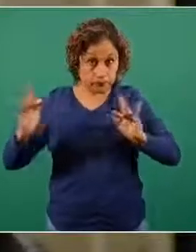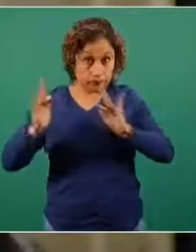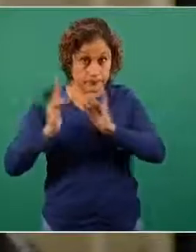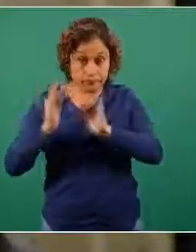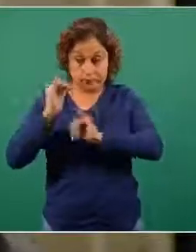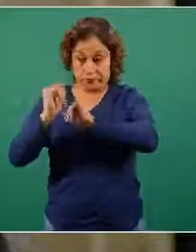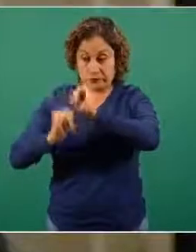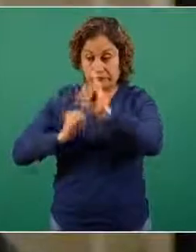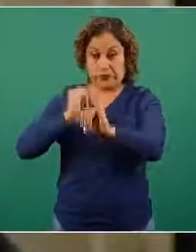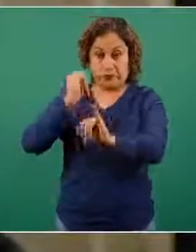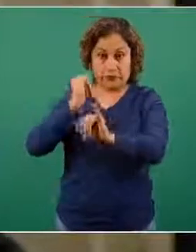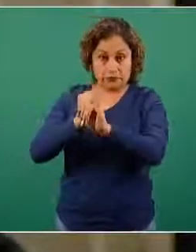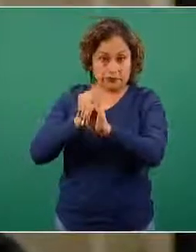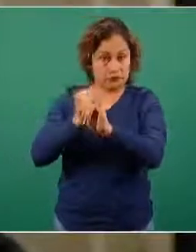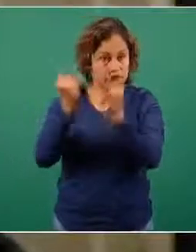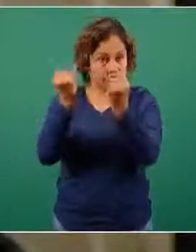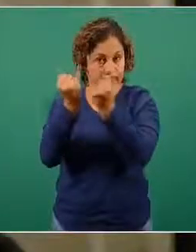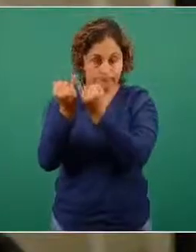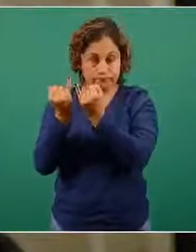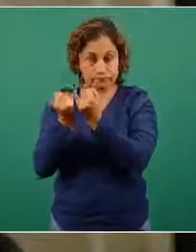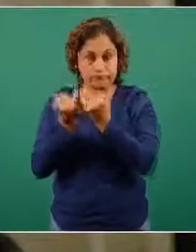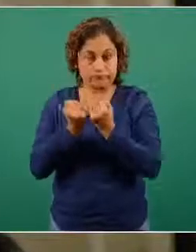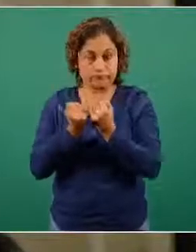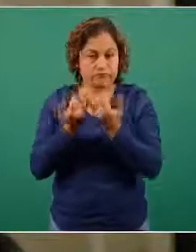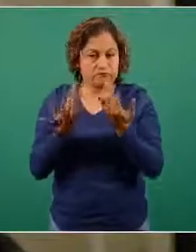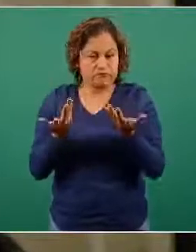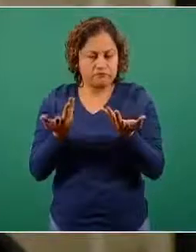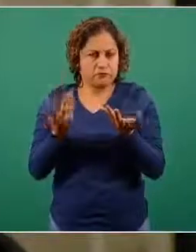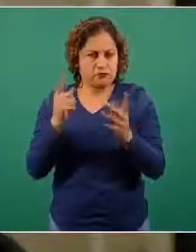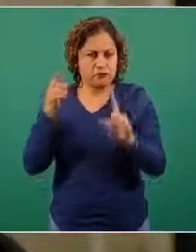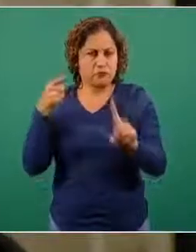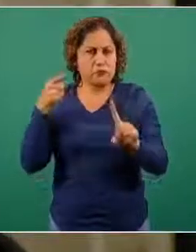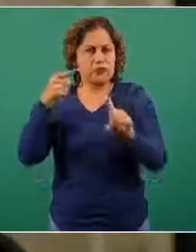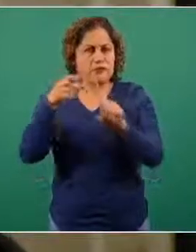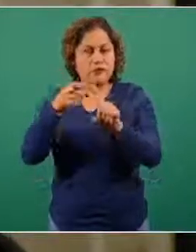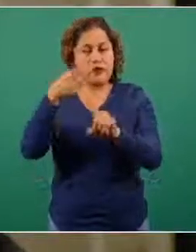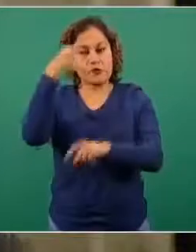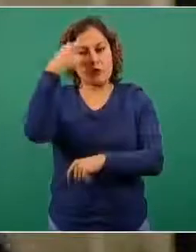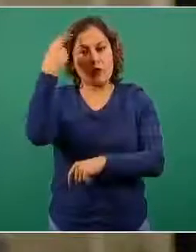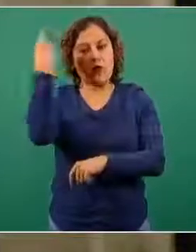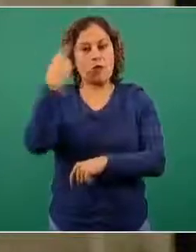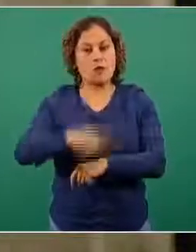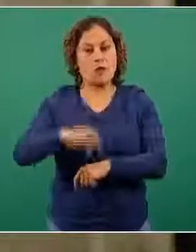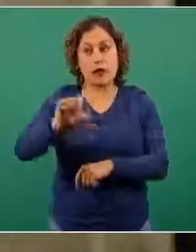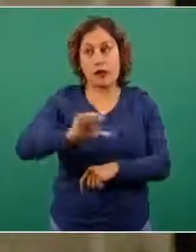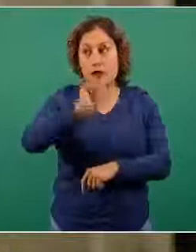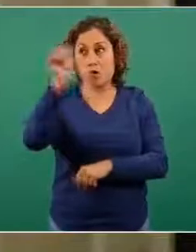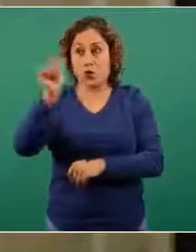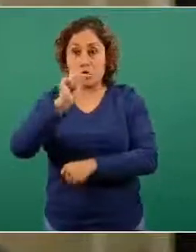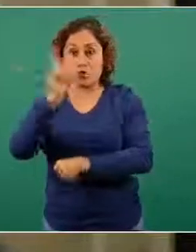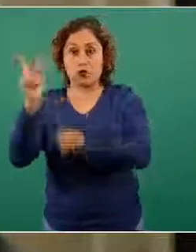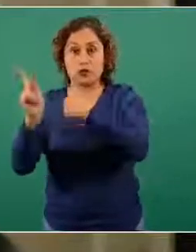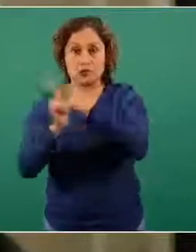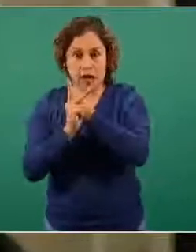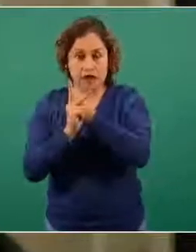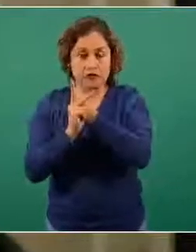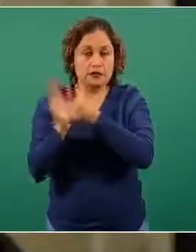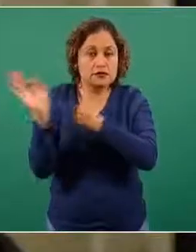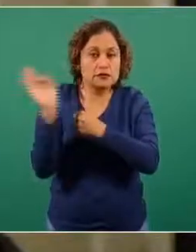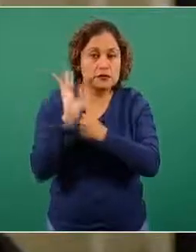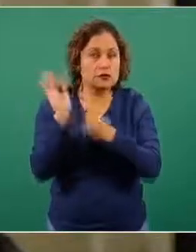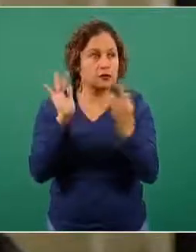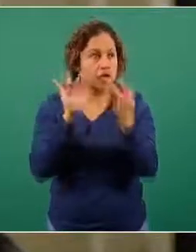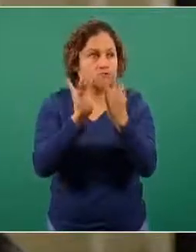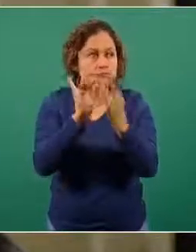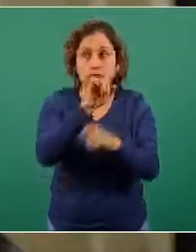internacionalmente para poder no quedar mal con otros países si es que se llegan a conseguir otras